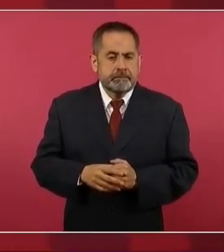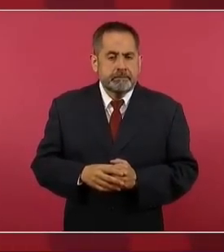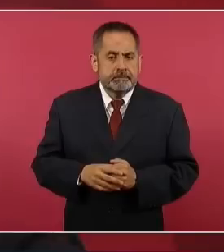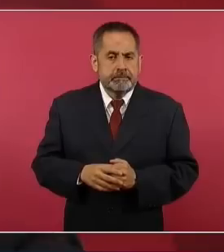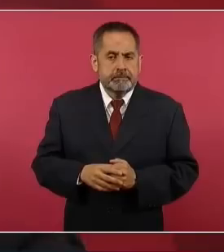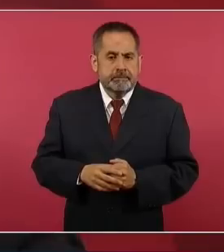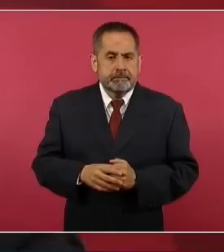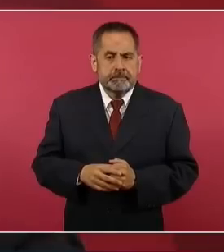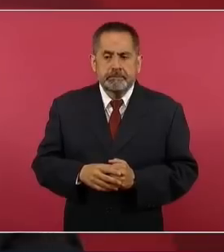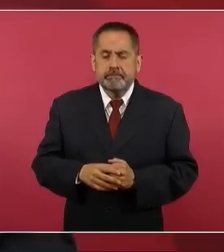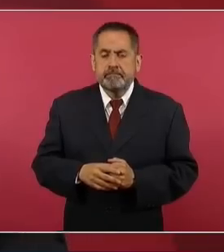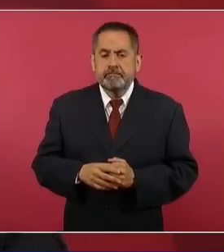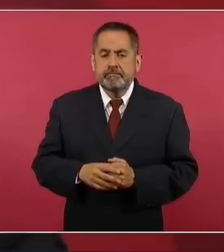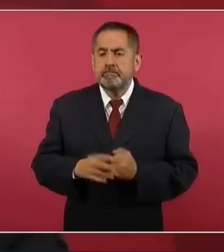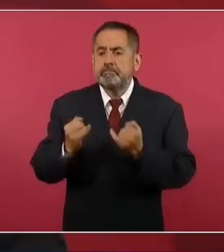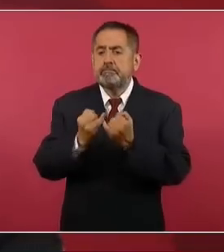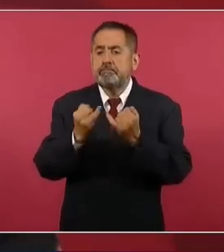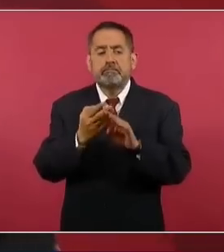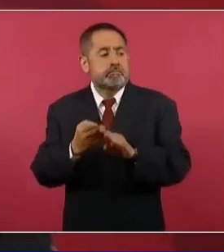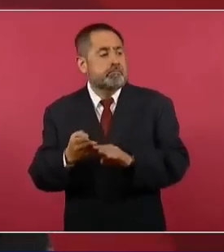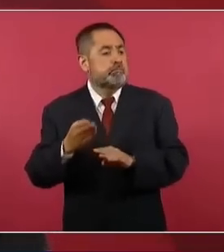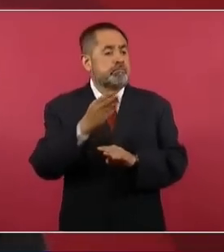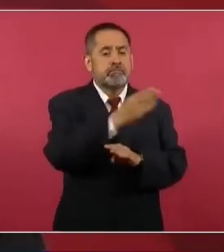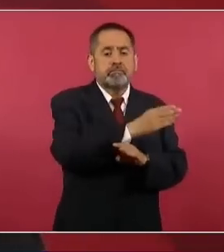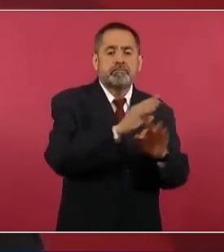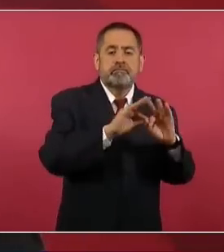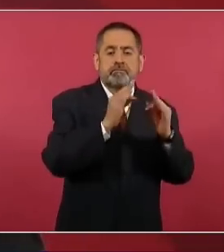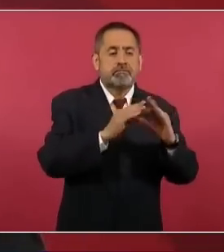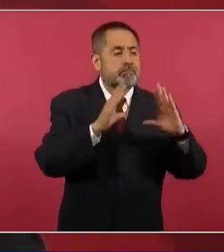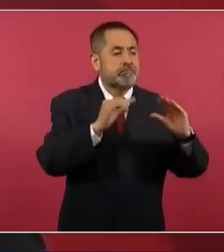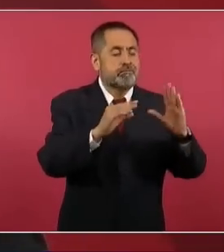aplicar los mismos métodos de enseñanza.